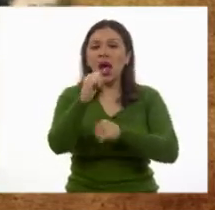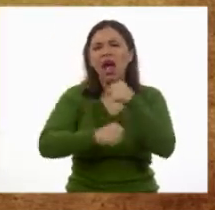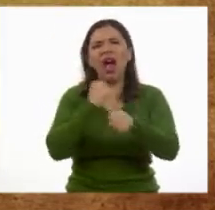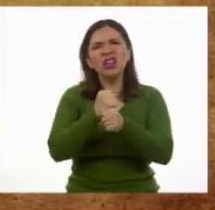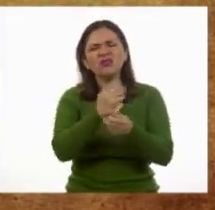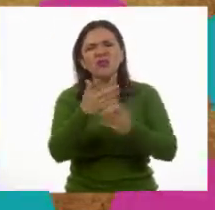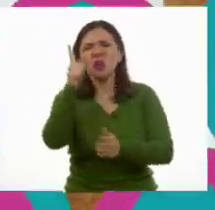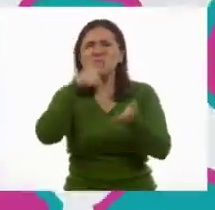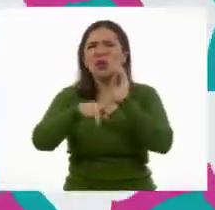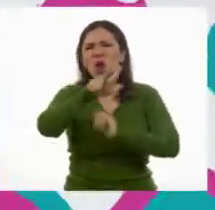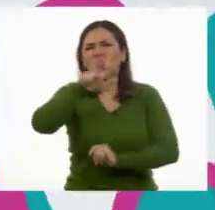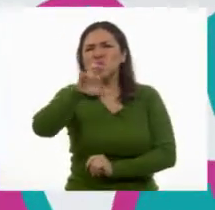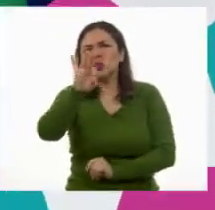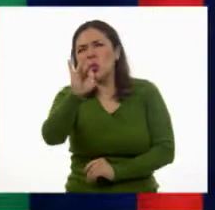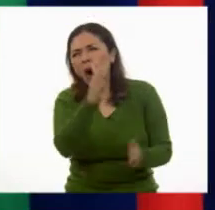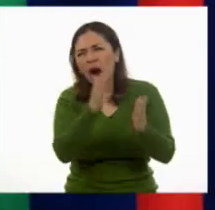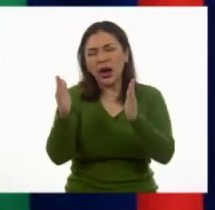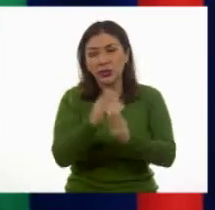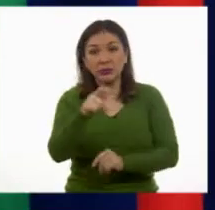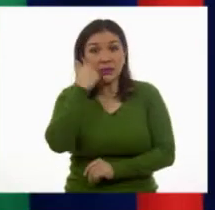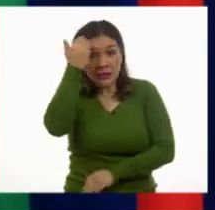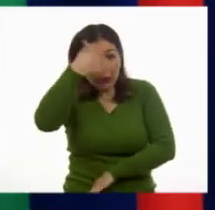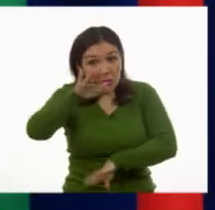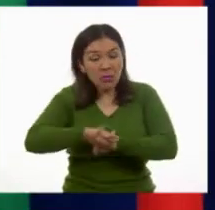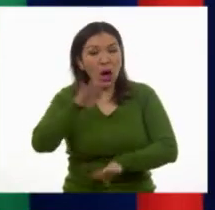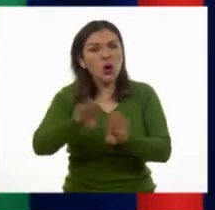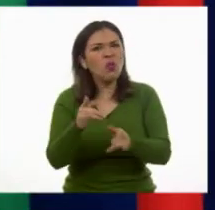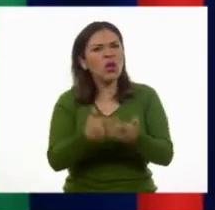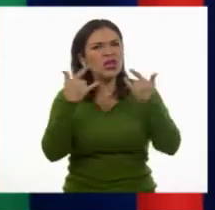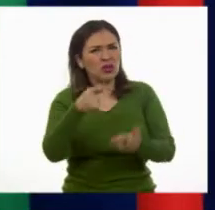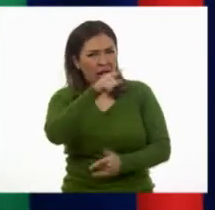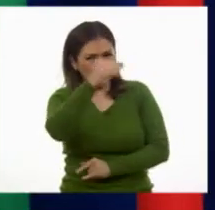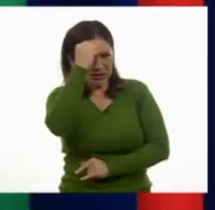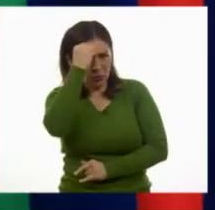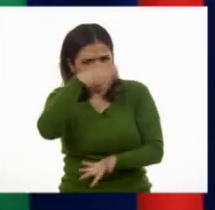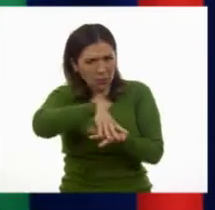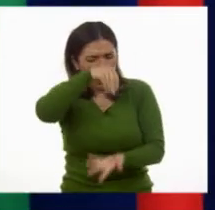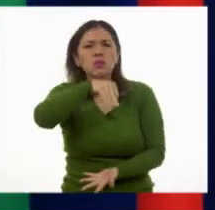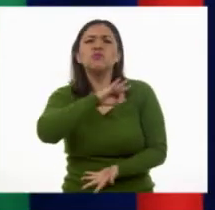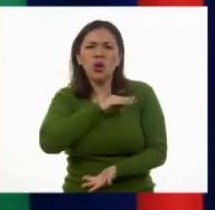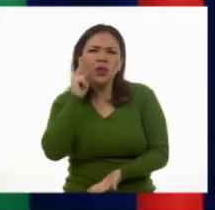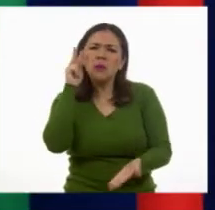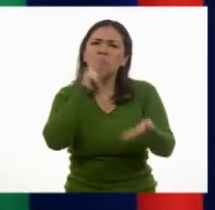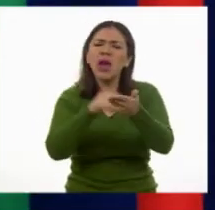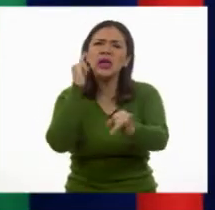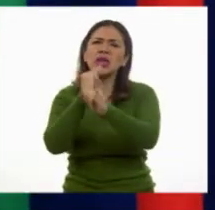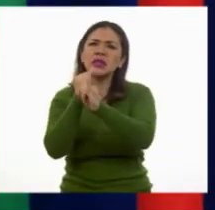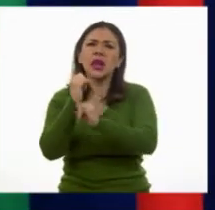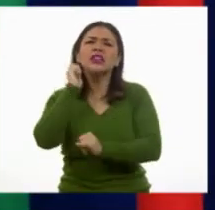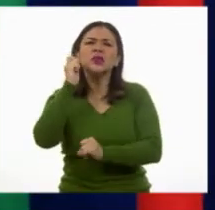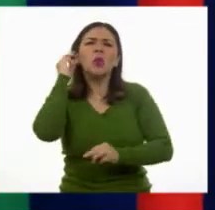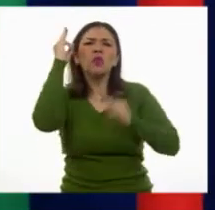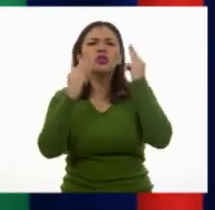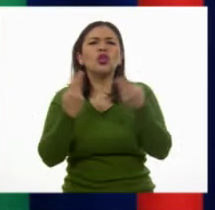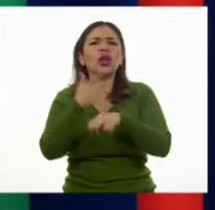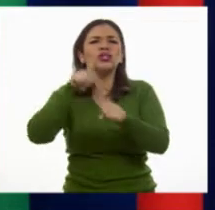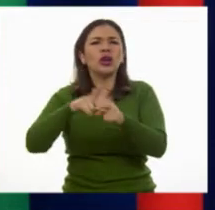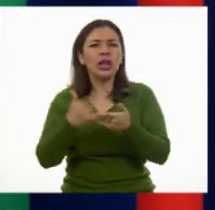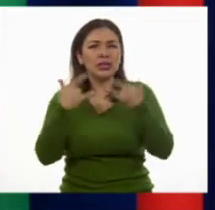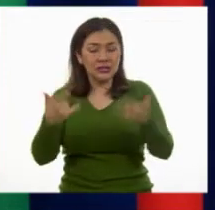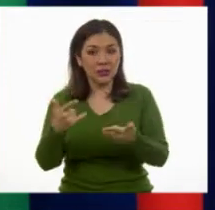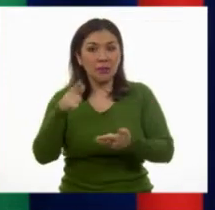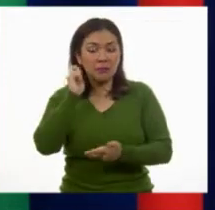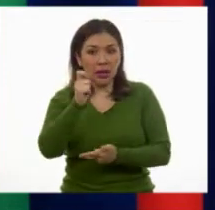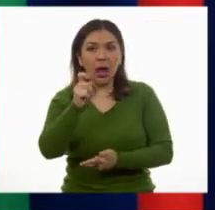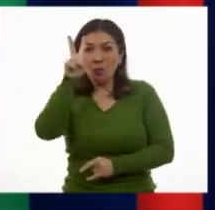los 1840. Si quieren saber más sobre la historia de Chapultepec, pueden consultar la página del Museo Nacional de Historia.